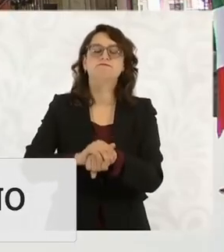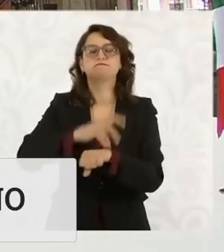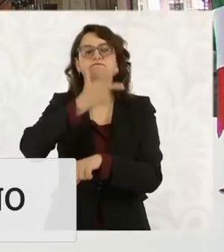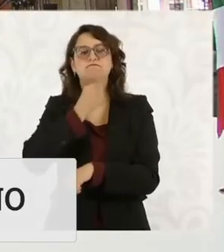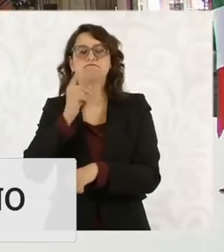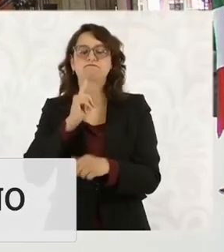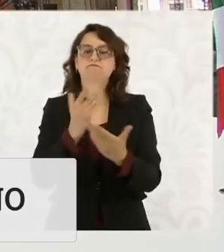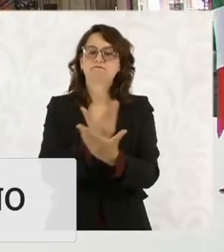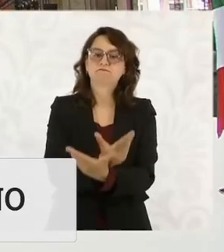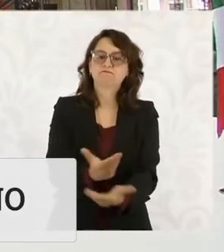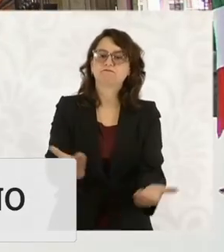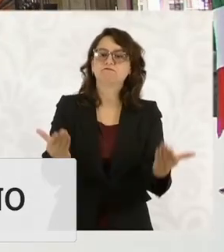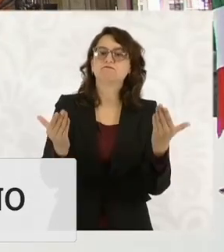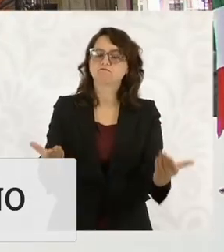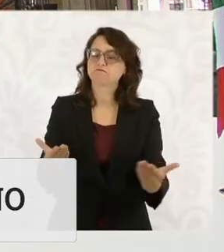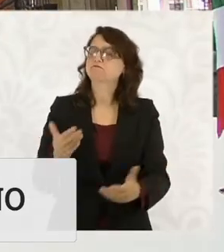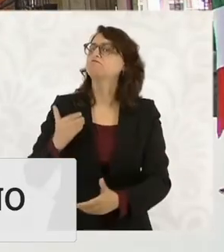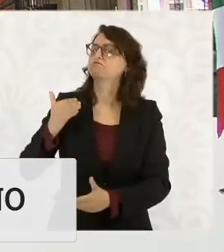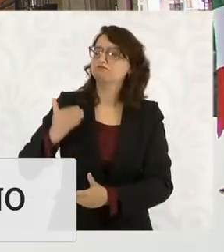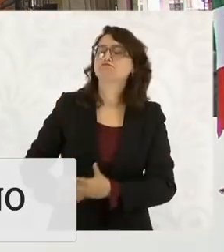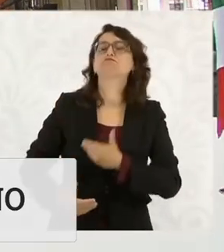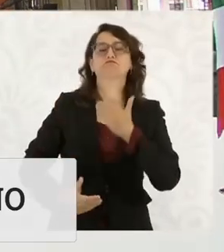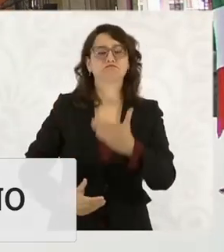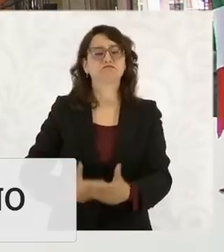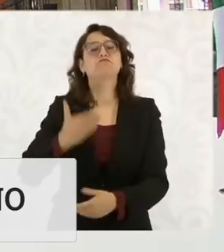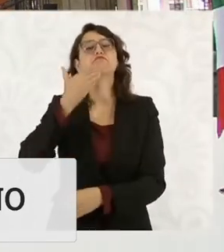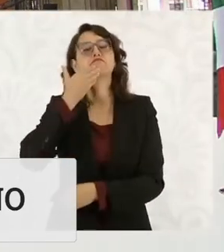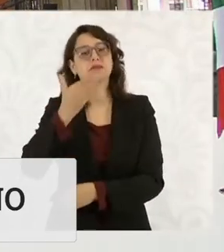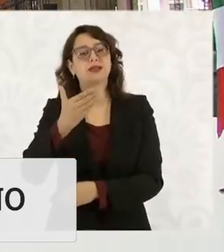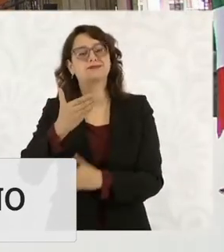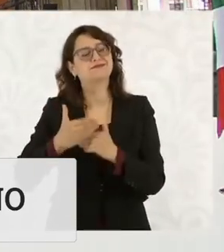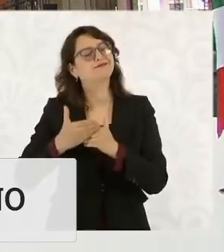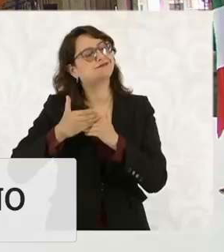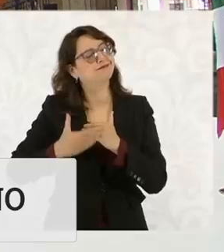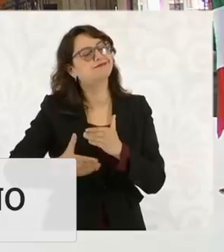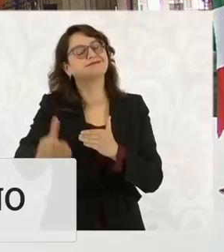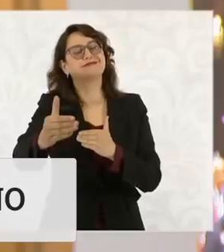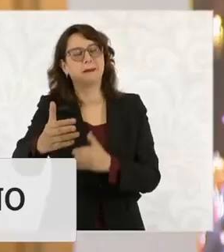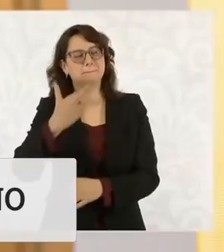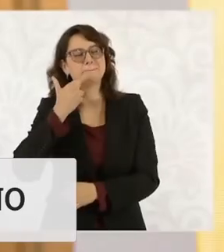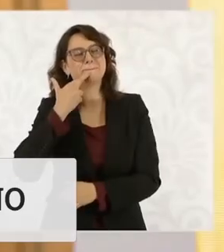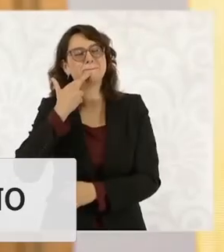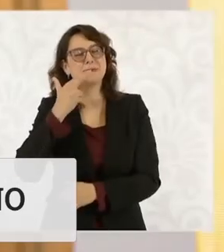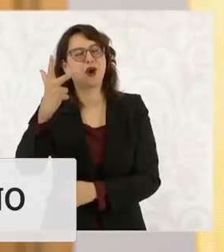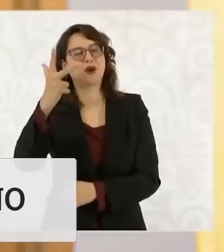amigos, vamos bien y vamos a ir mejor.